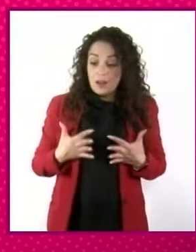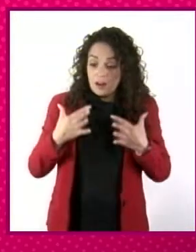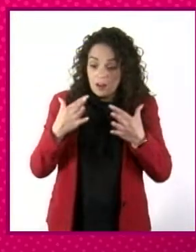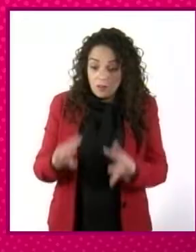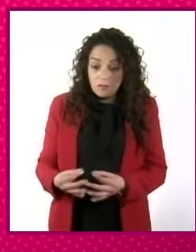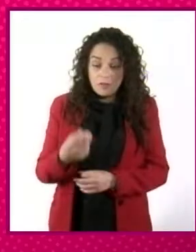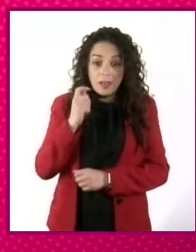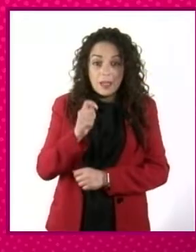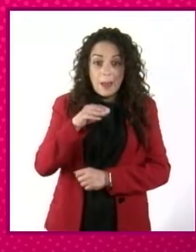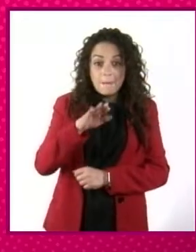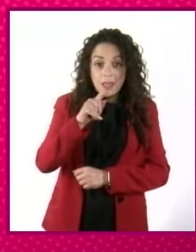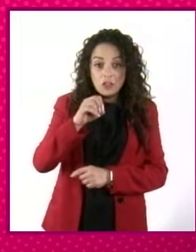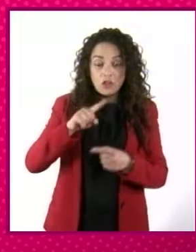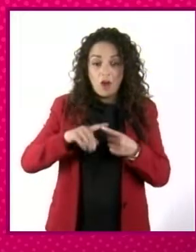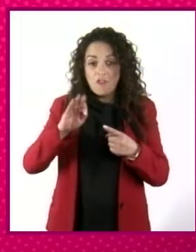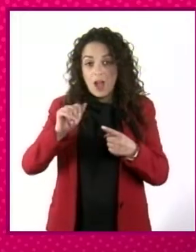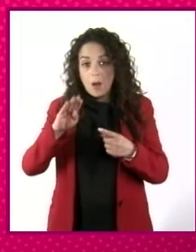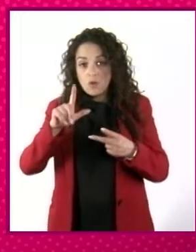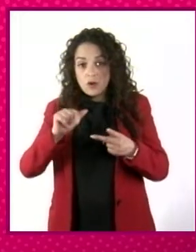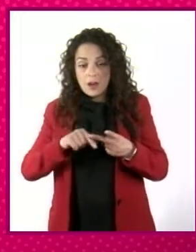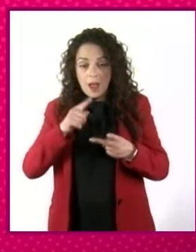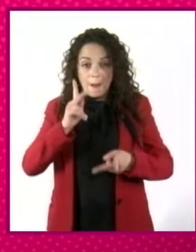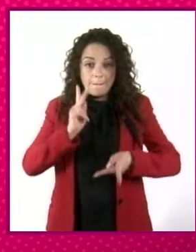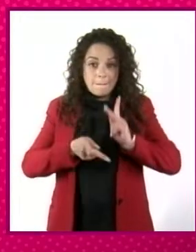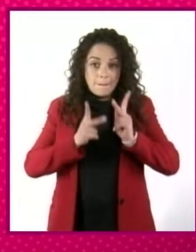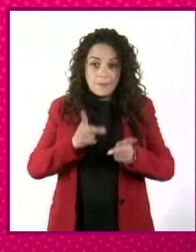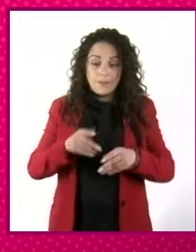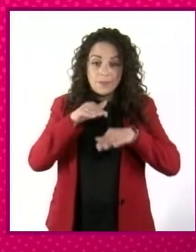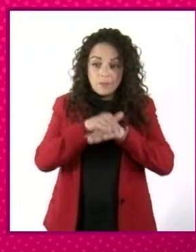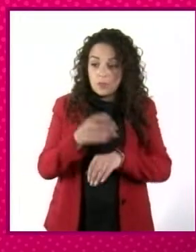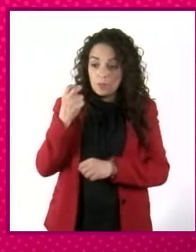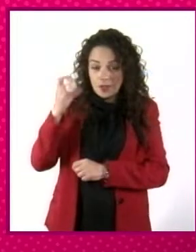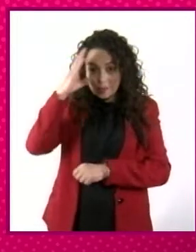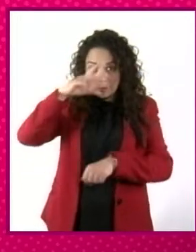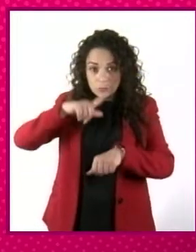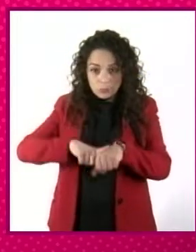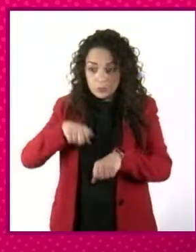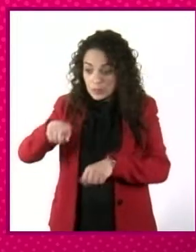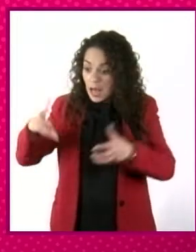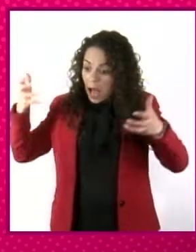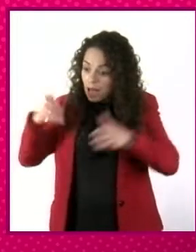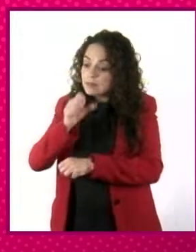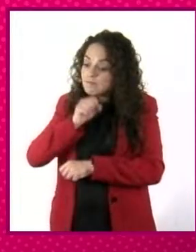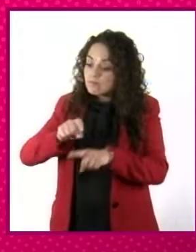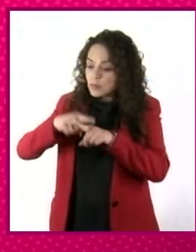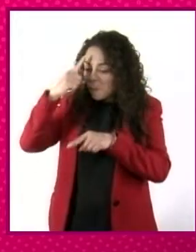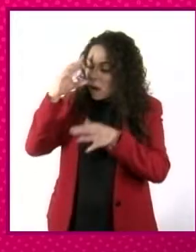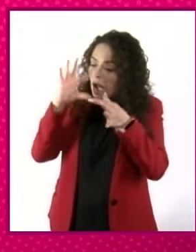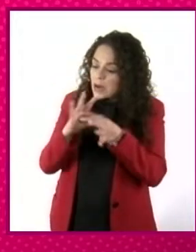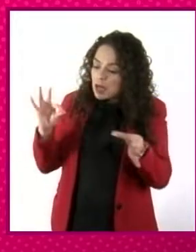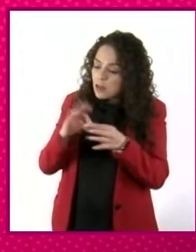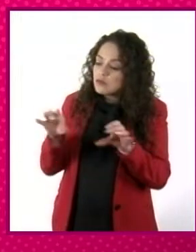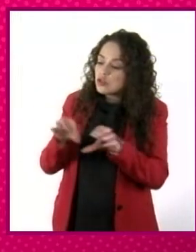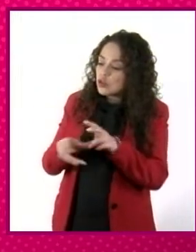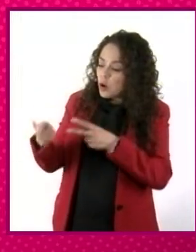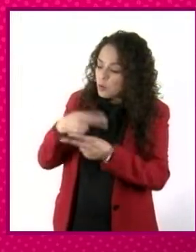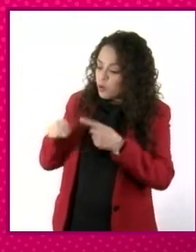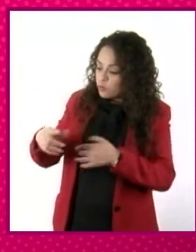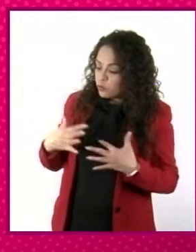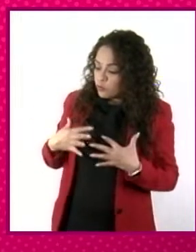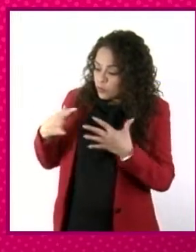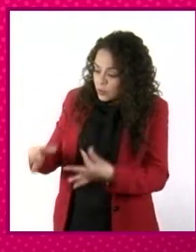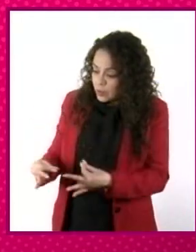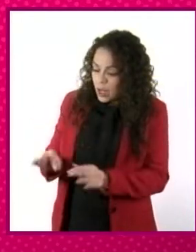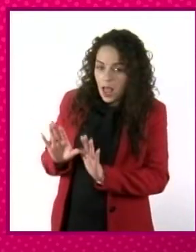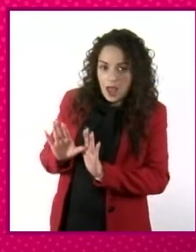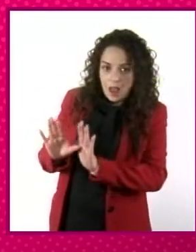orígenes míticos de los que se habla en esas culturas y que las culturas mismas crearon para explicar sus orígenes son una cosa.